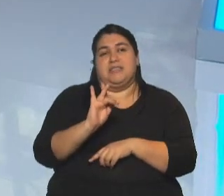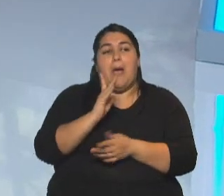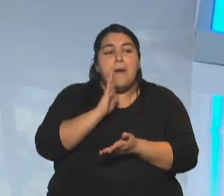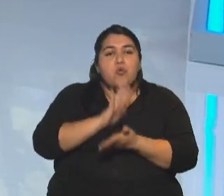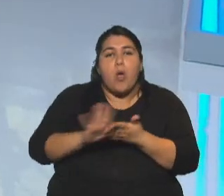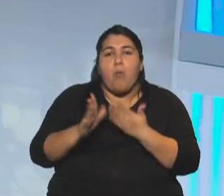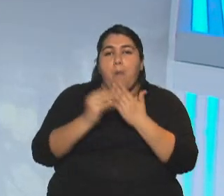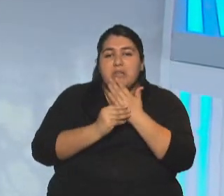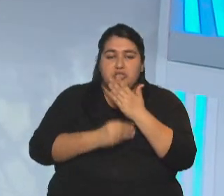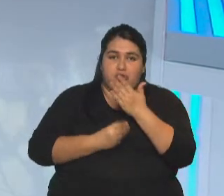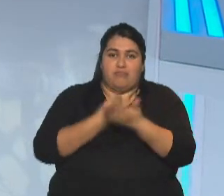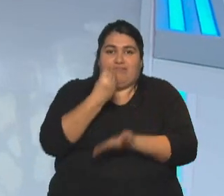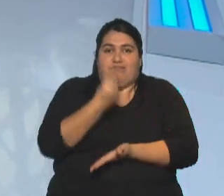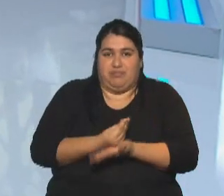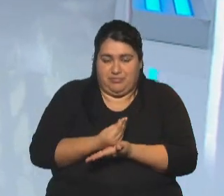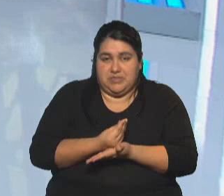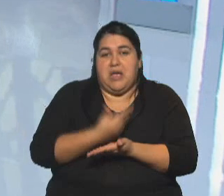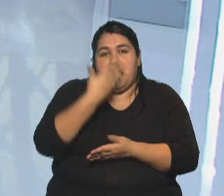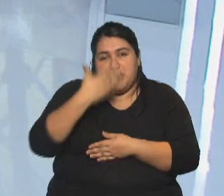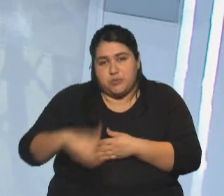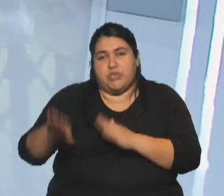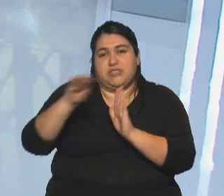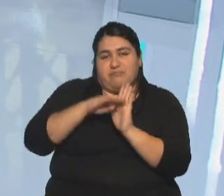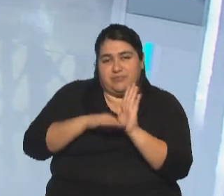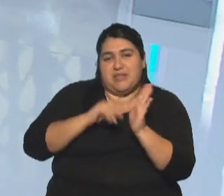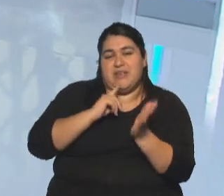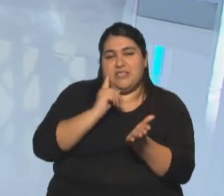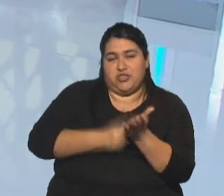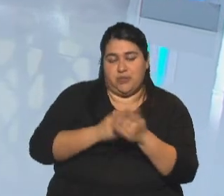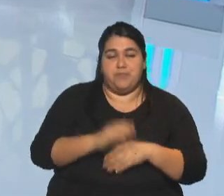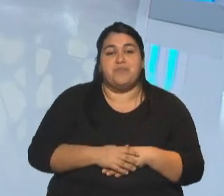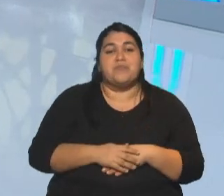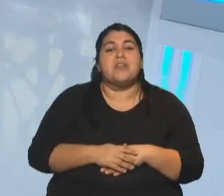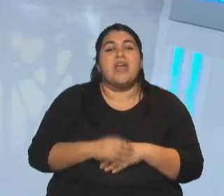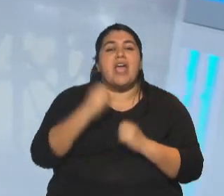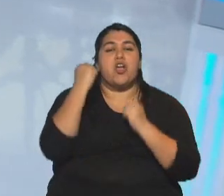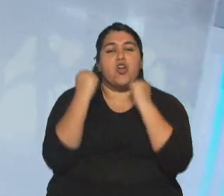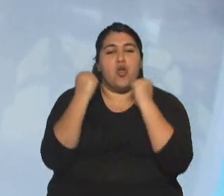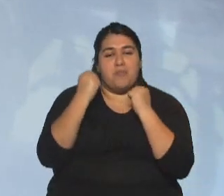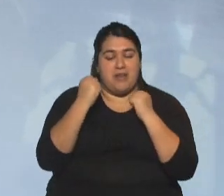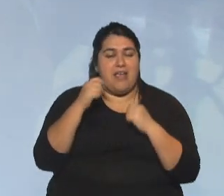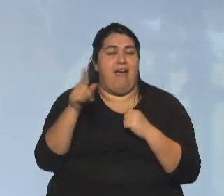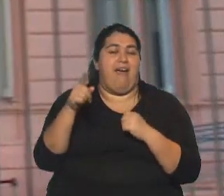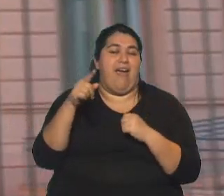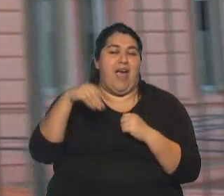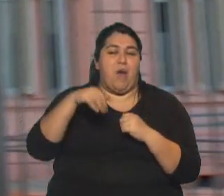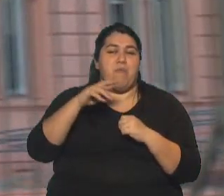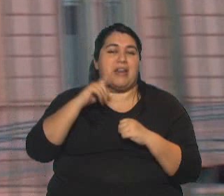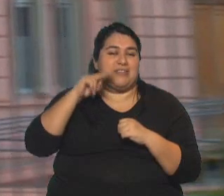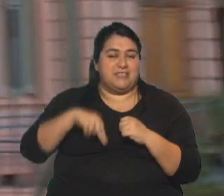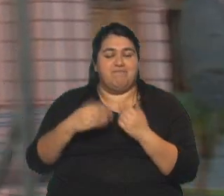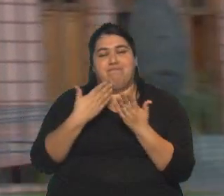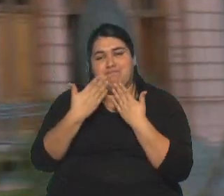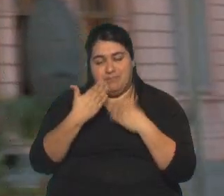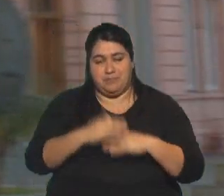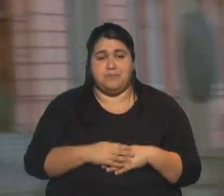medidas. Sobre las principales urgencias de Sergio Massa, hablamos con el economista Martín Epstein. Bueno,